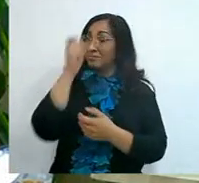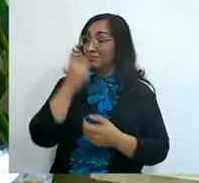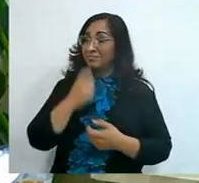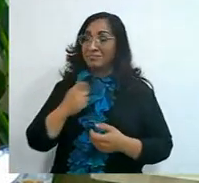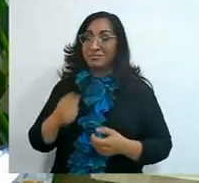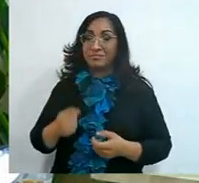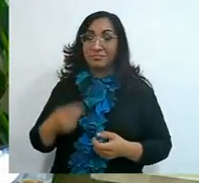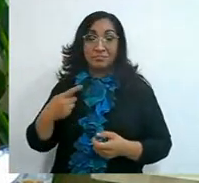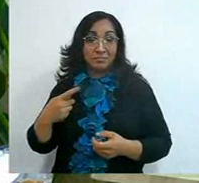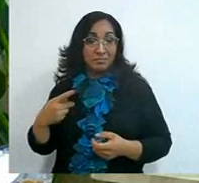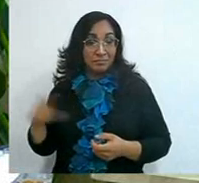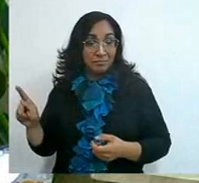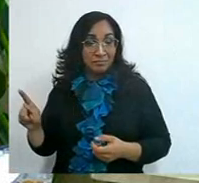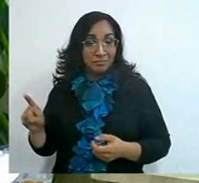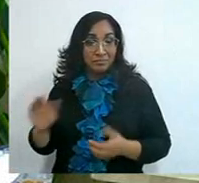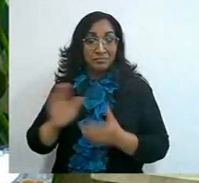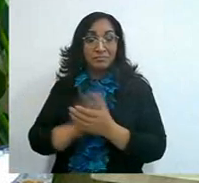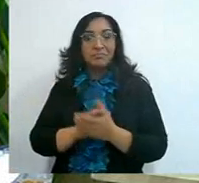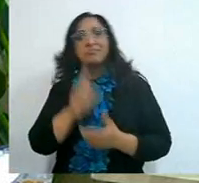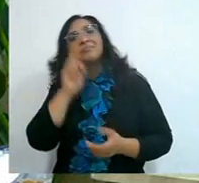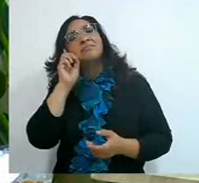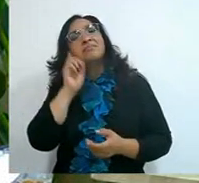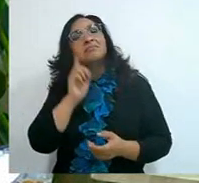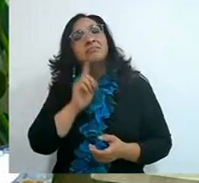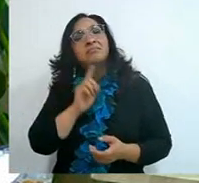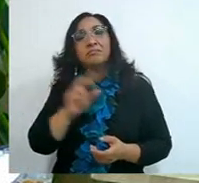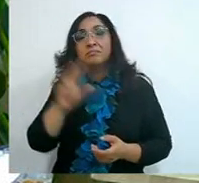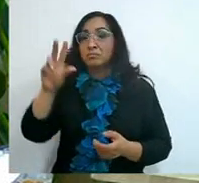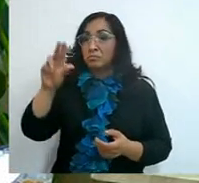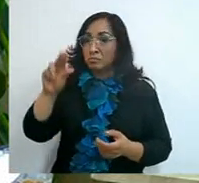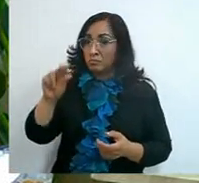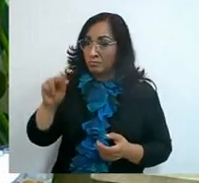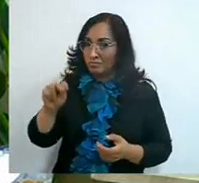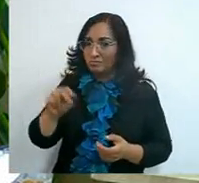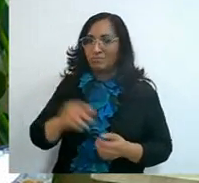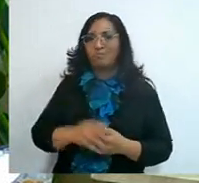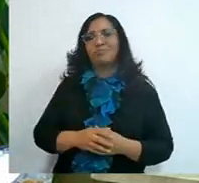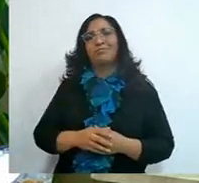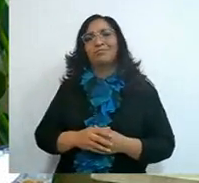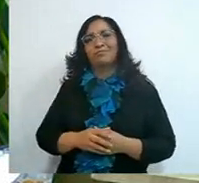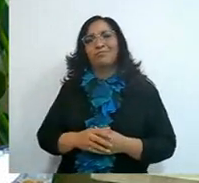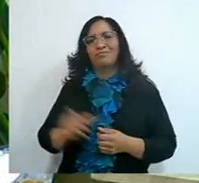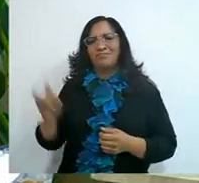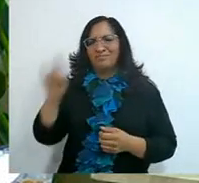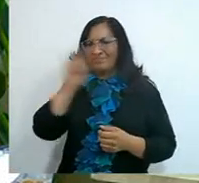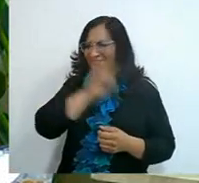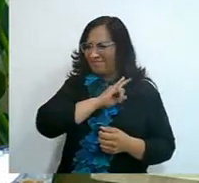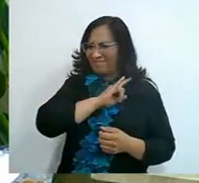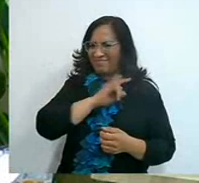Pero con la esposa, uf, la chilindrina esa no está re fea.